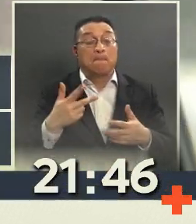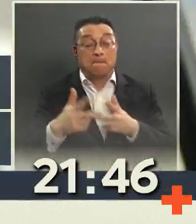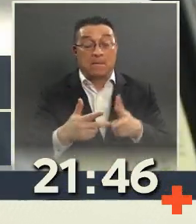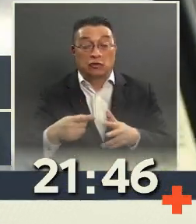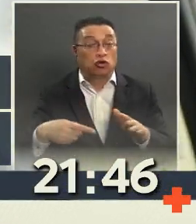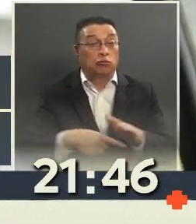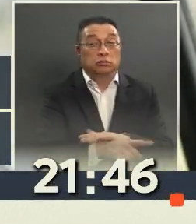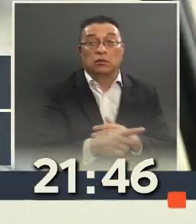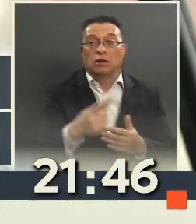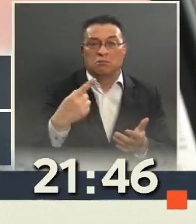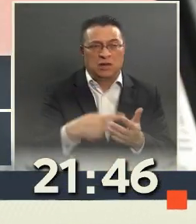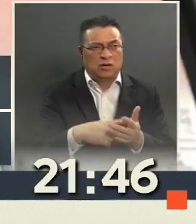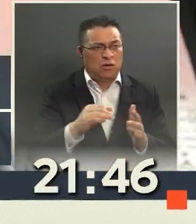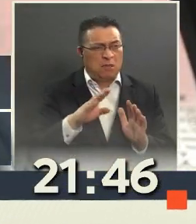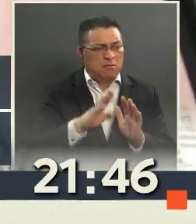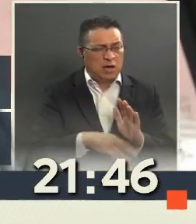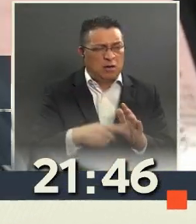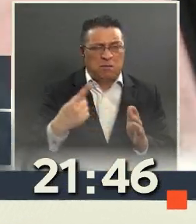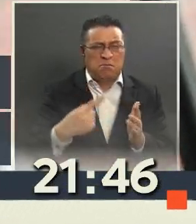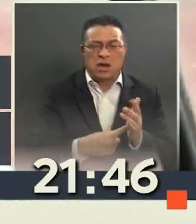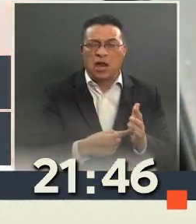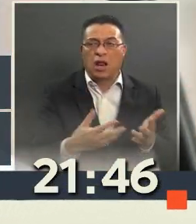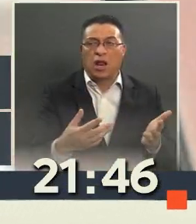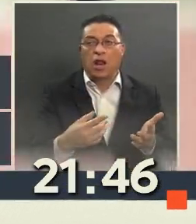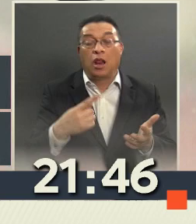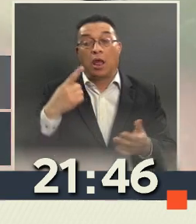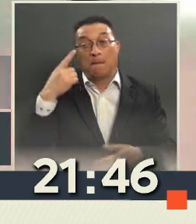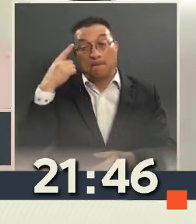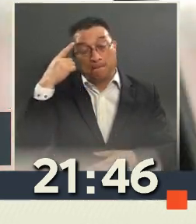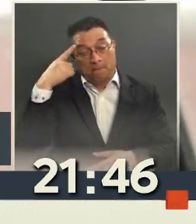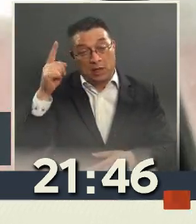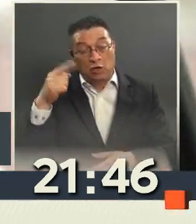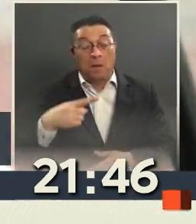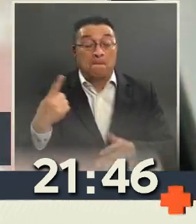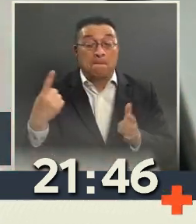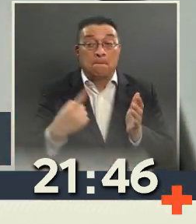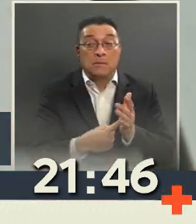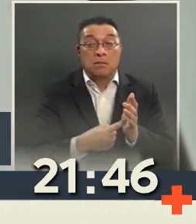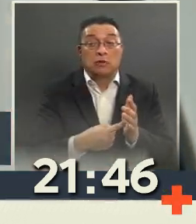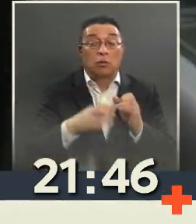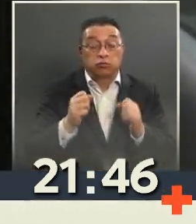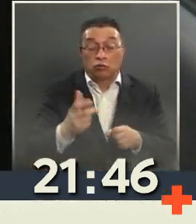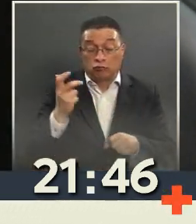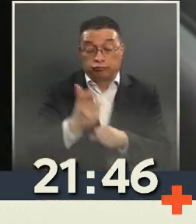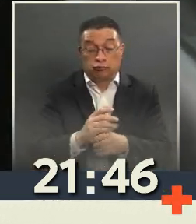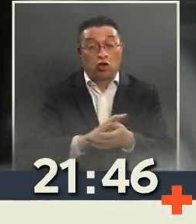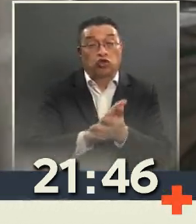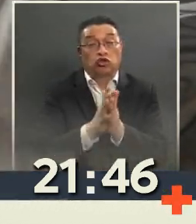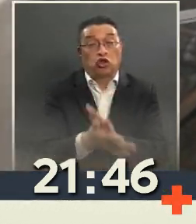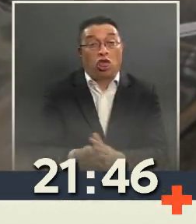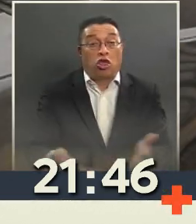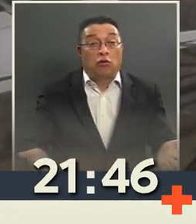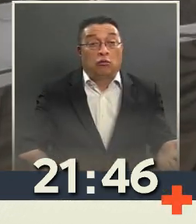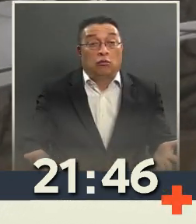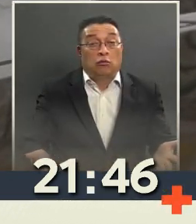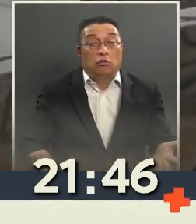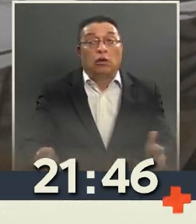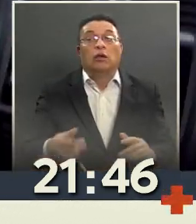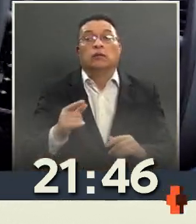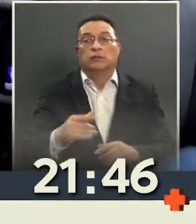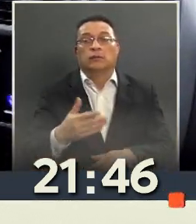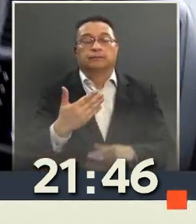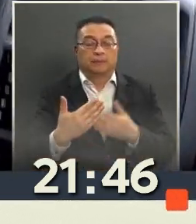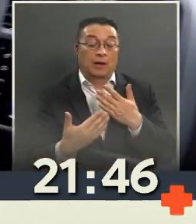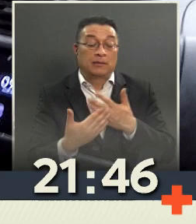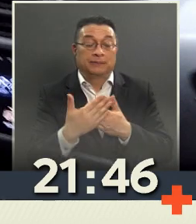vale menos de 1.000 pesos. Pero con 1.000 pesos te pueden robar todo lo que llevas. Y así termina la mañana